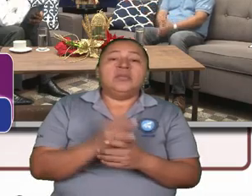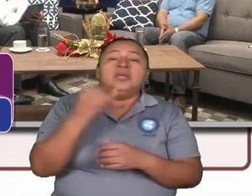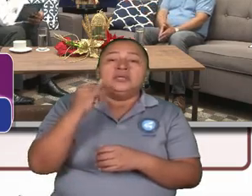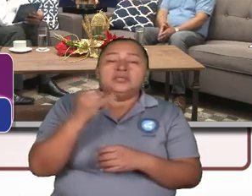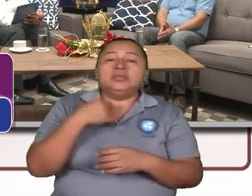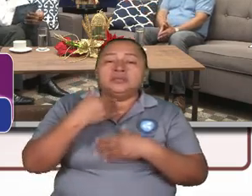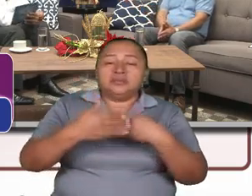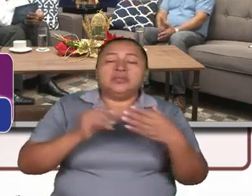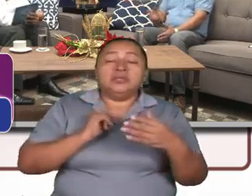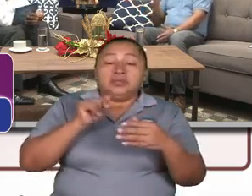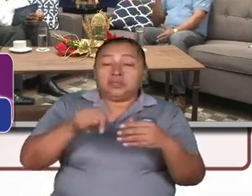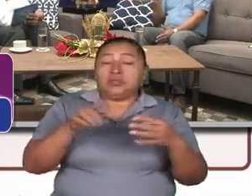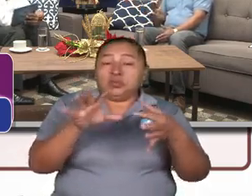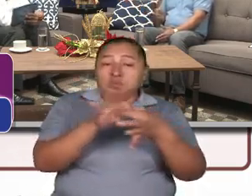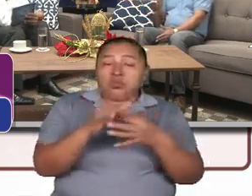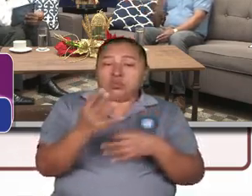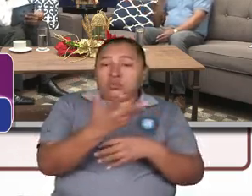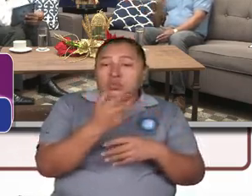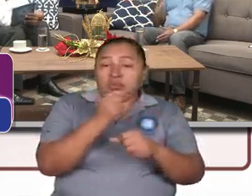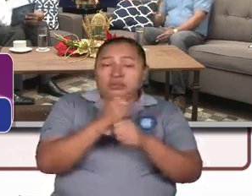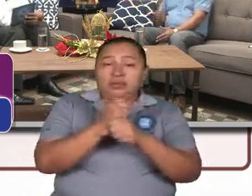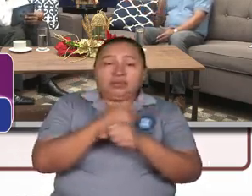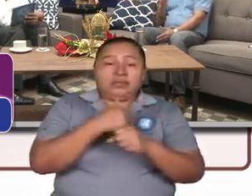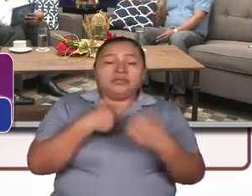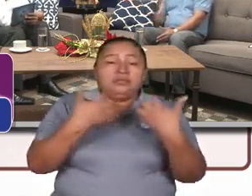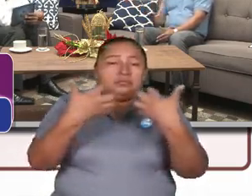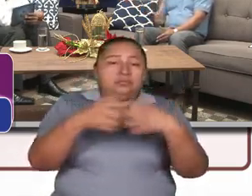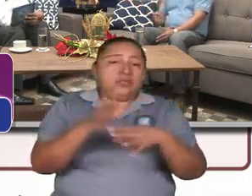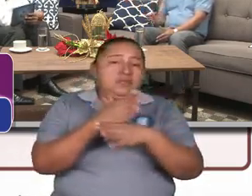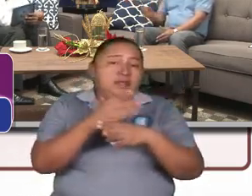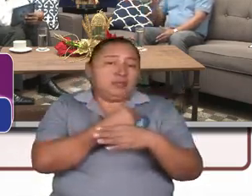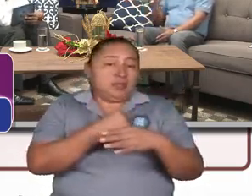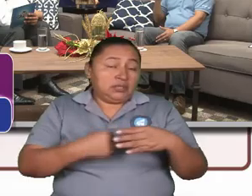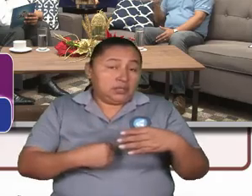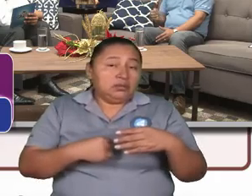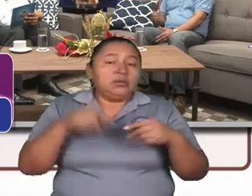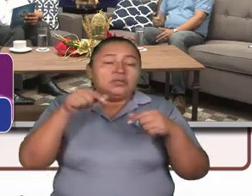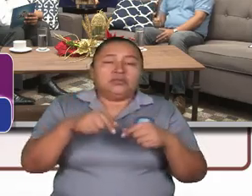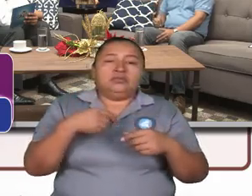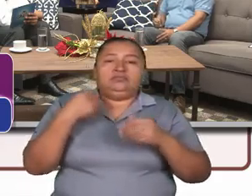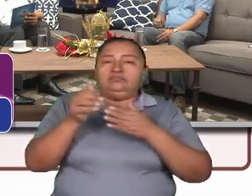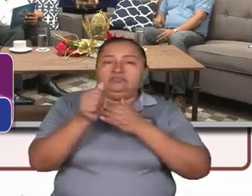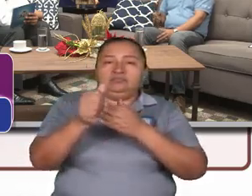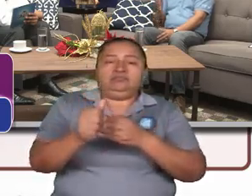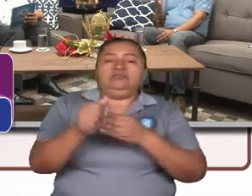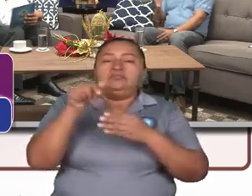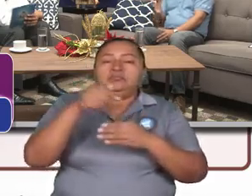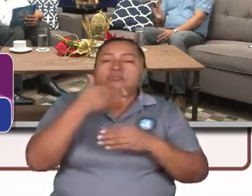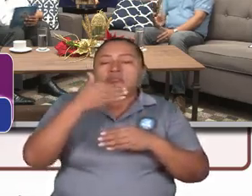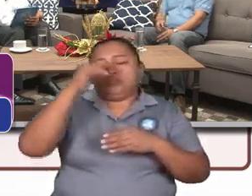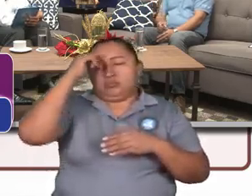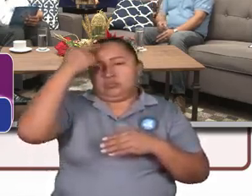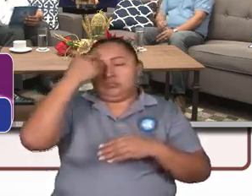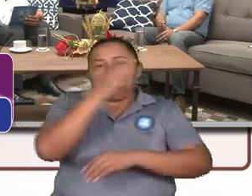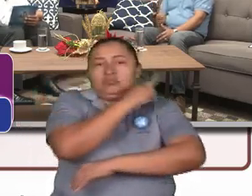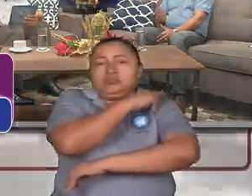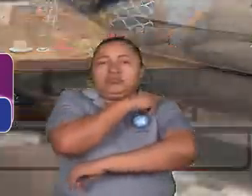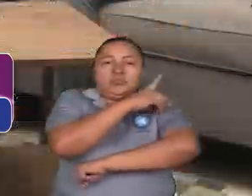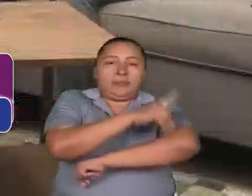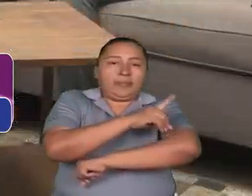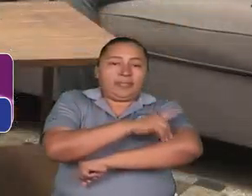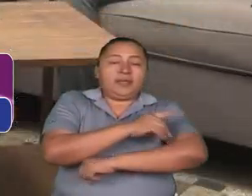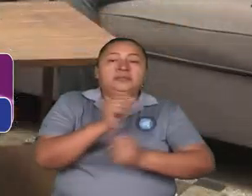circuitando todo. El MINSA, que está llegando, ellos fumigan todos los jueves antes de iniciar lo que es la Feria del